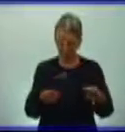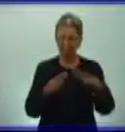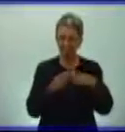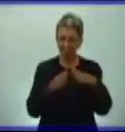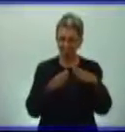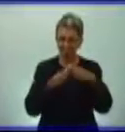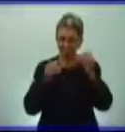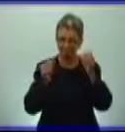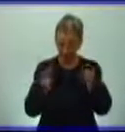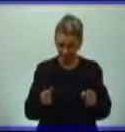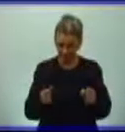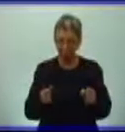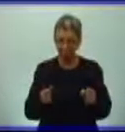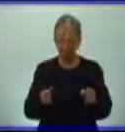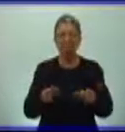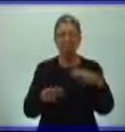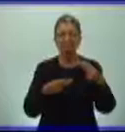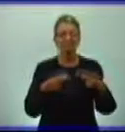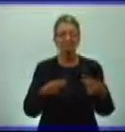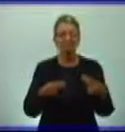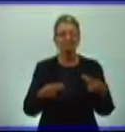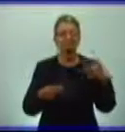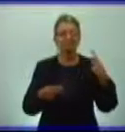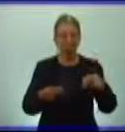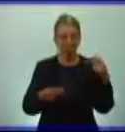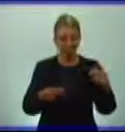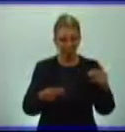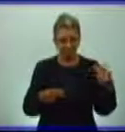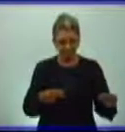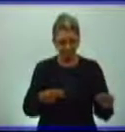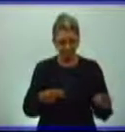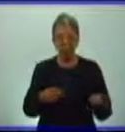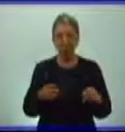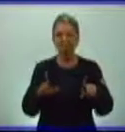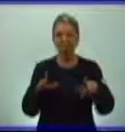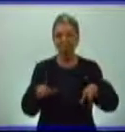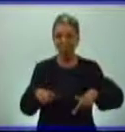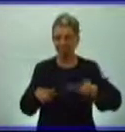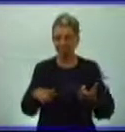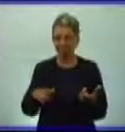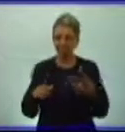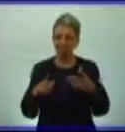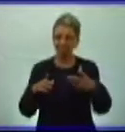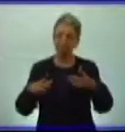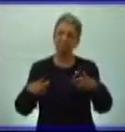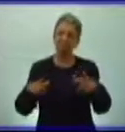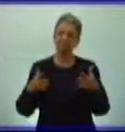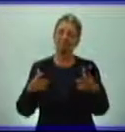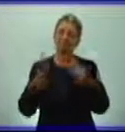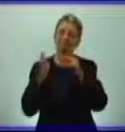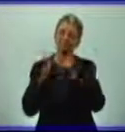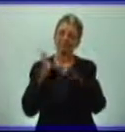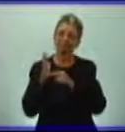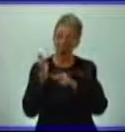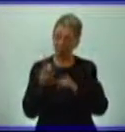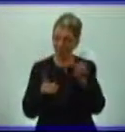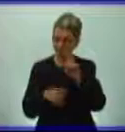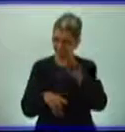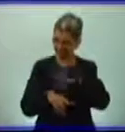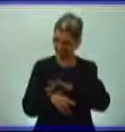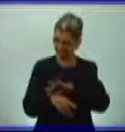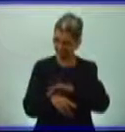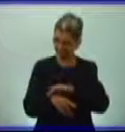las actividades que se les han orientado y continuar cumpliendo con las medidas para evitar enfermarse.